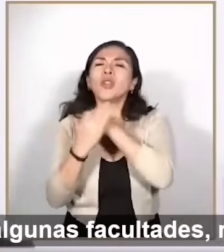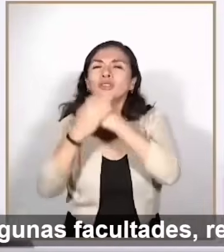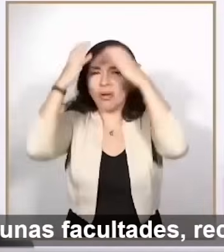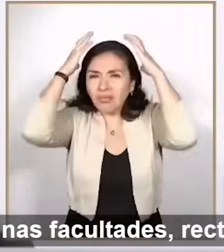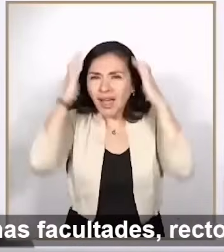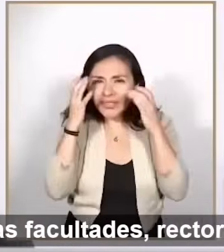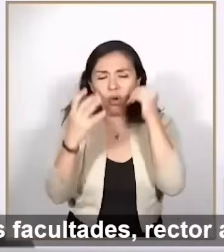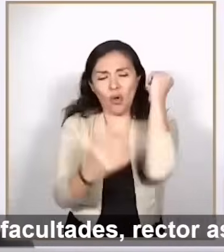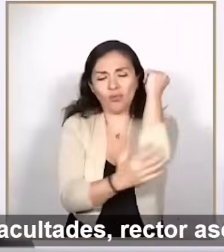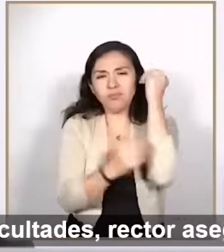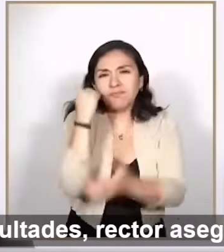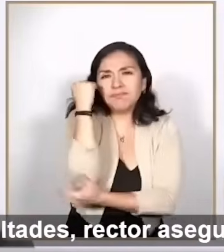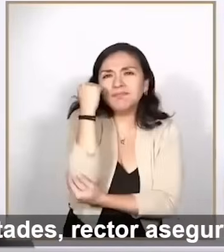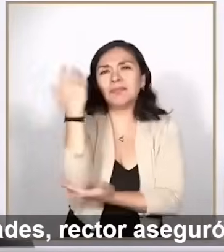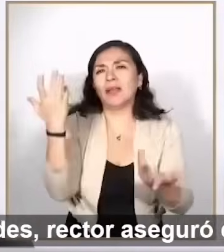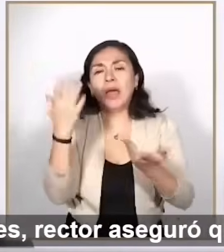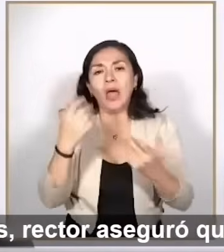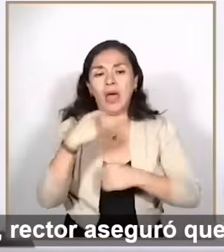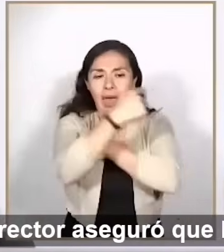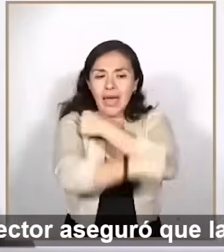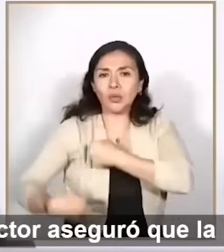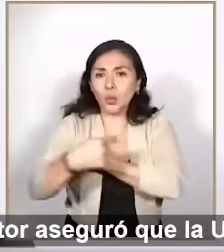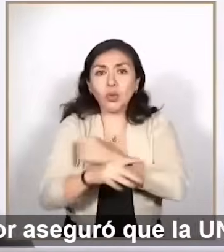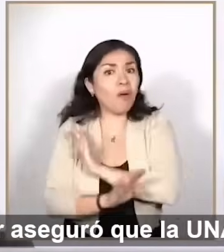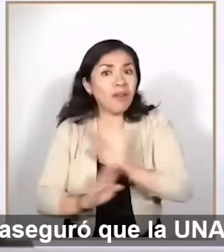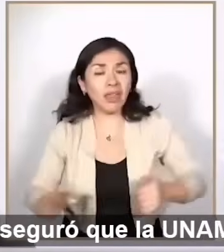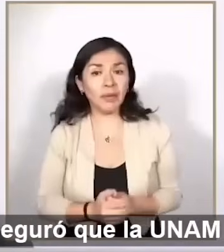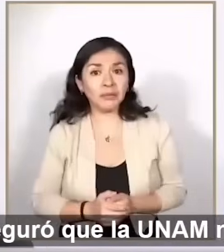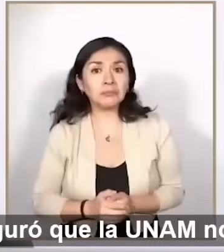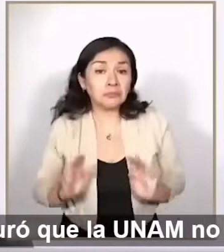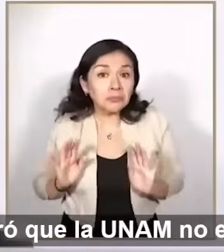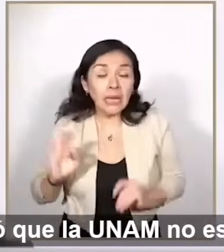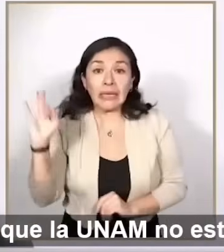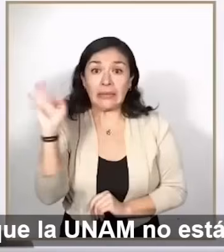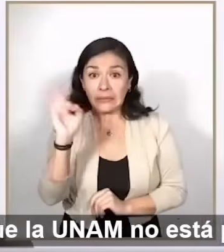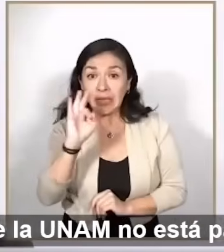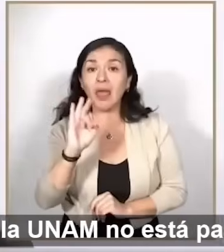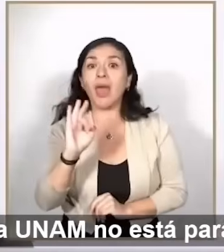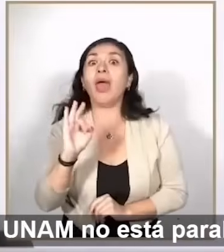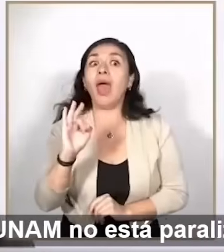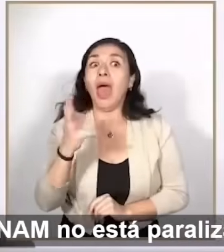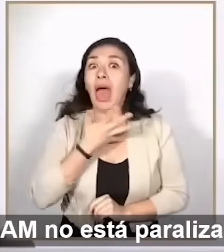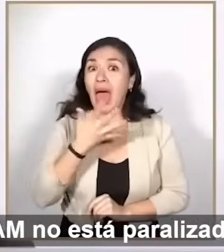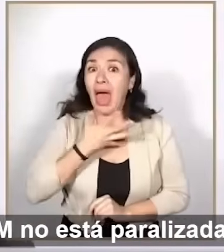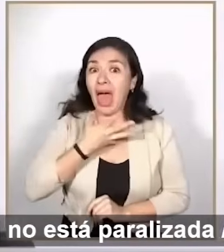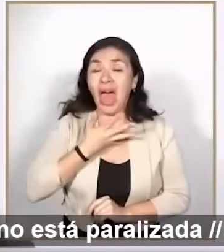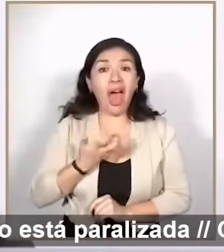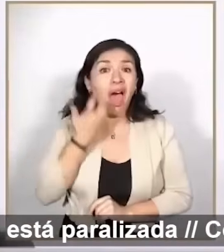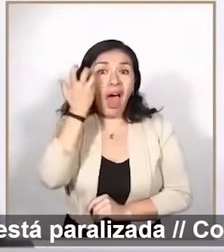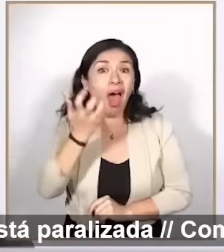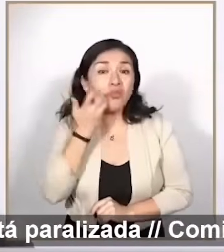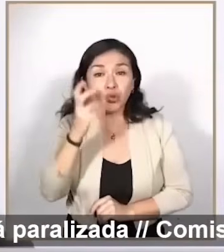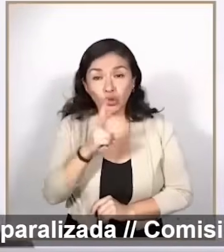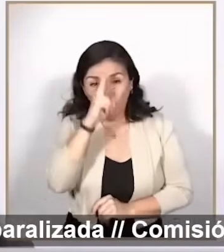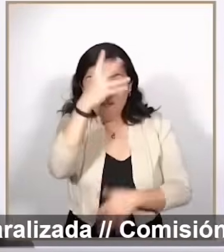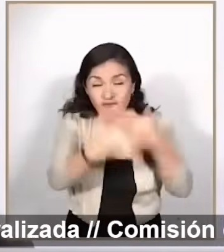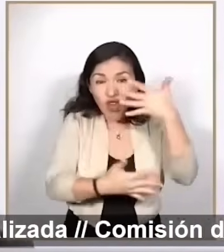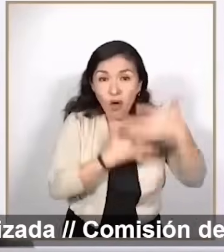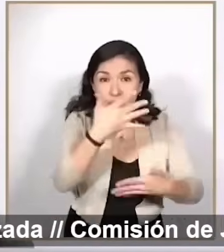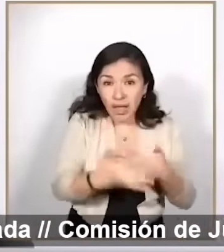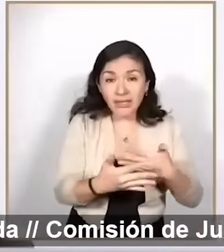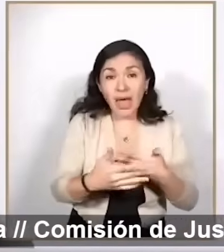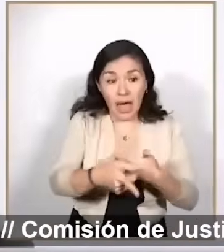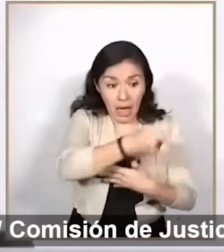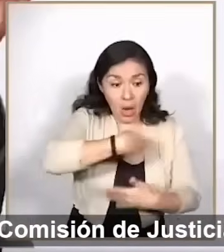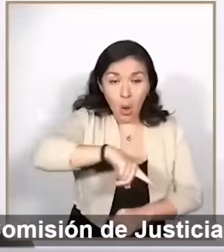cascos, escudo, y nada más. Y si hubo acciones excesivas de violencia de la policía,